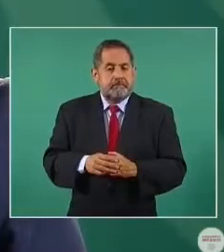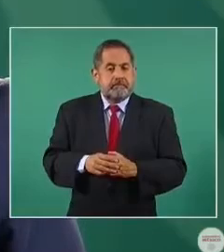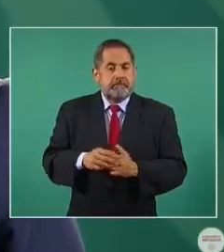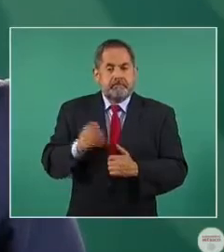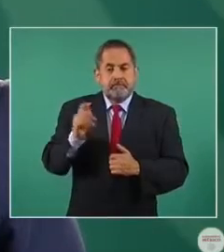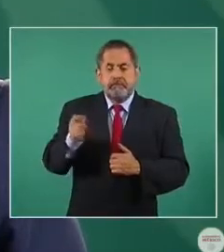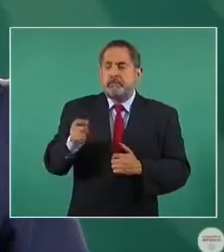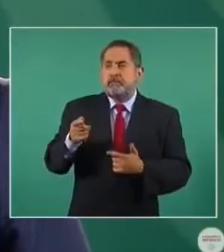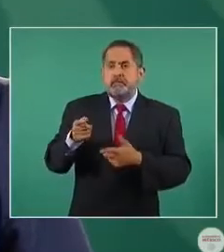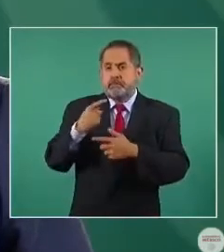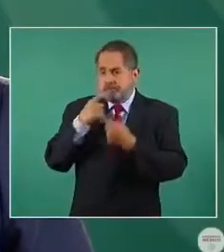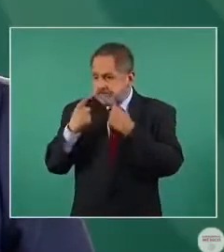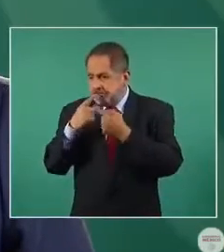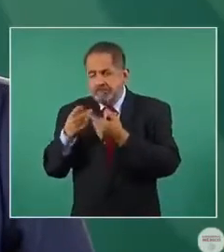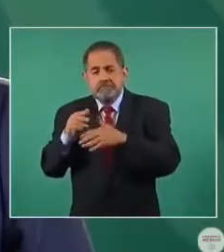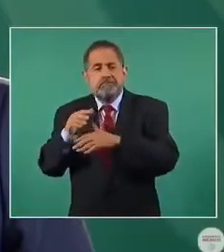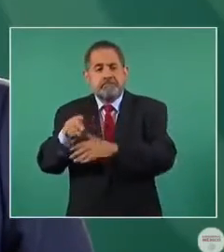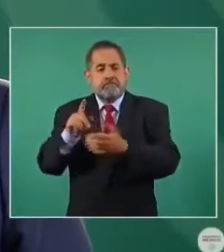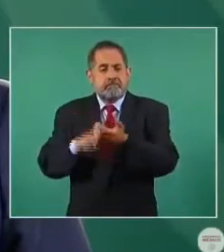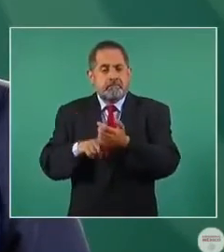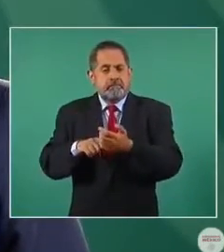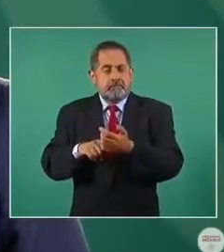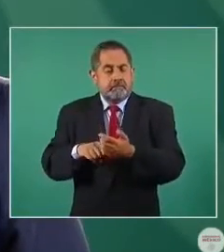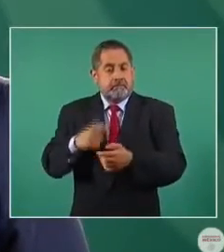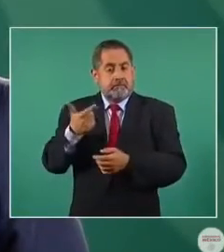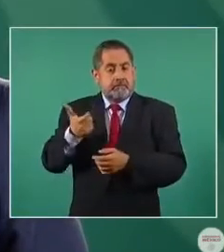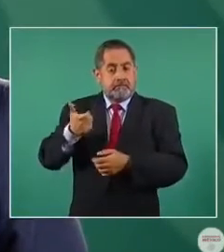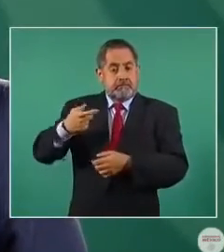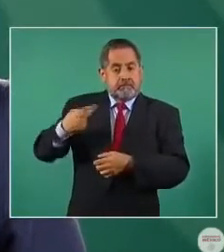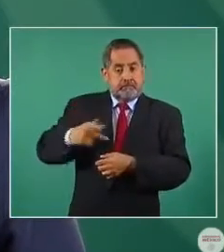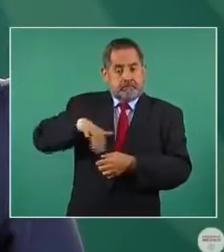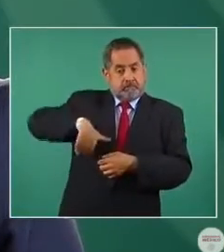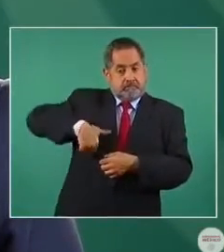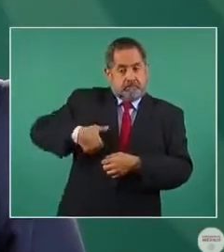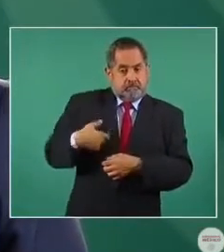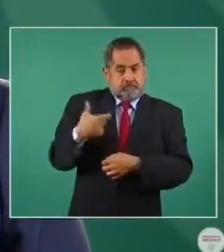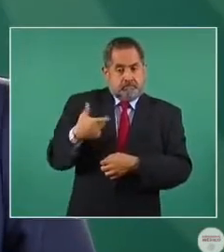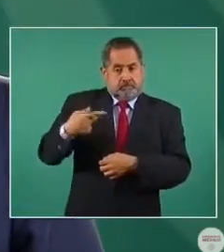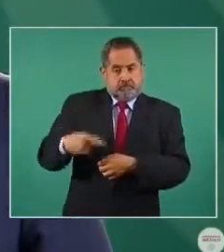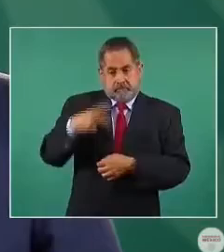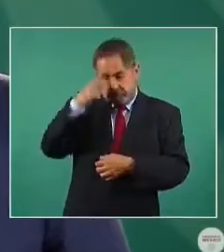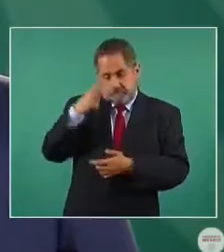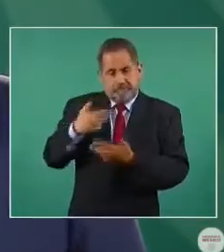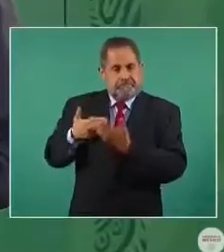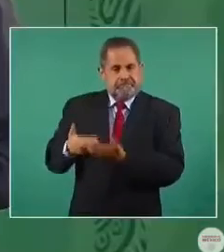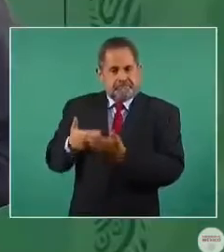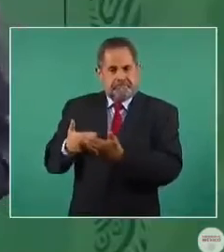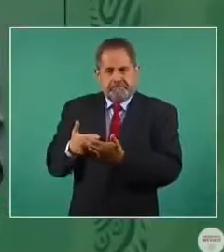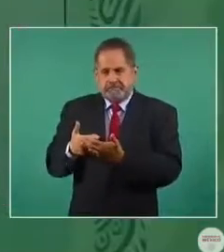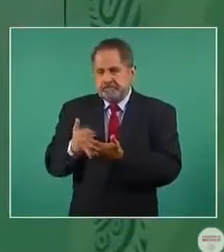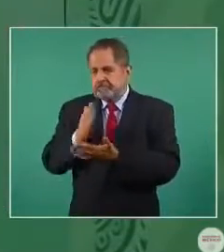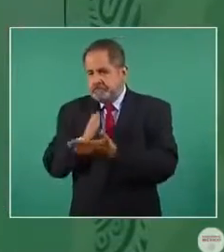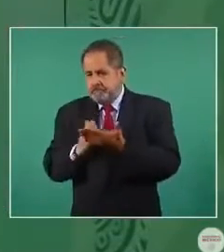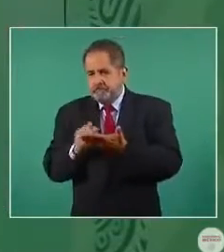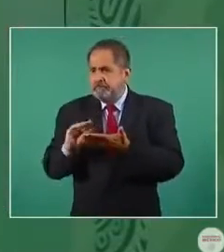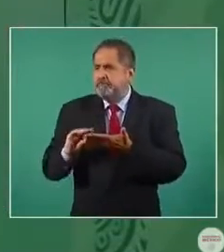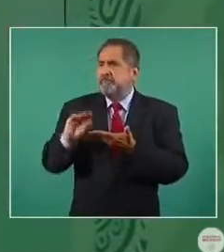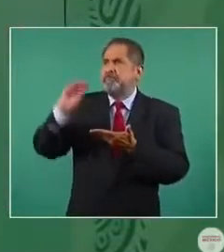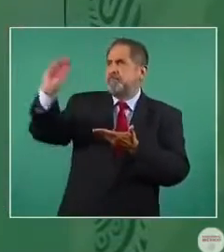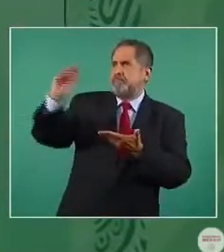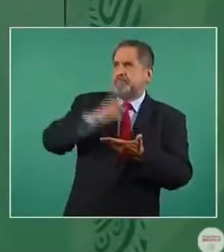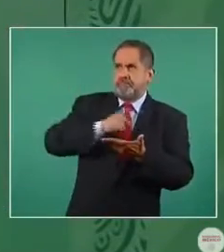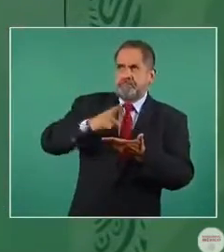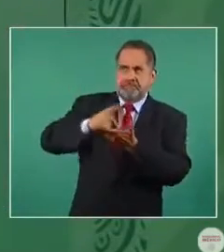el incremento de reservas, una parte se utilice para pagar deuda